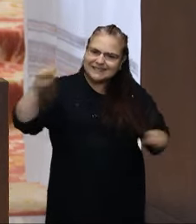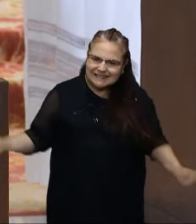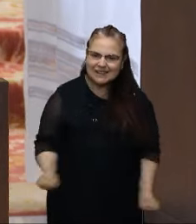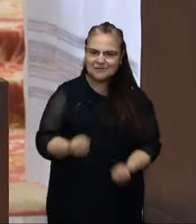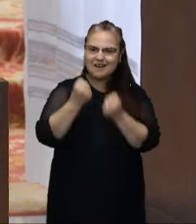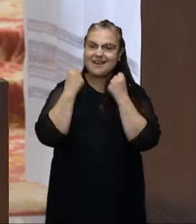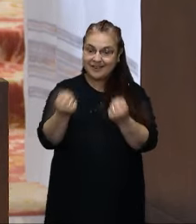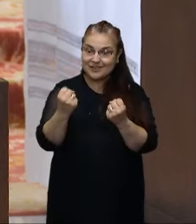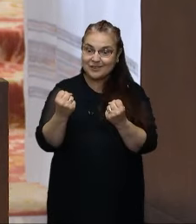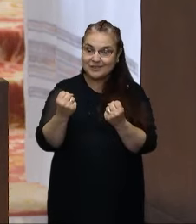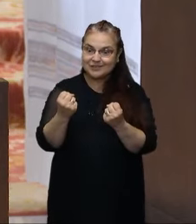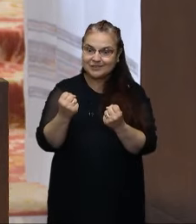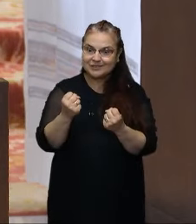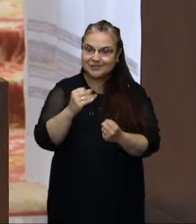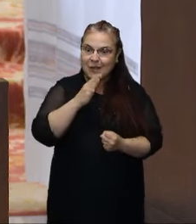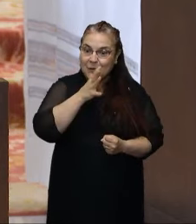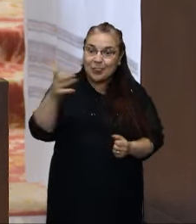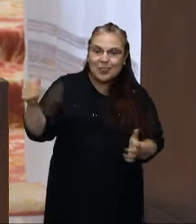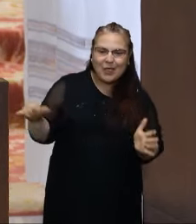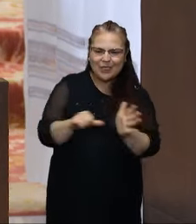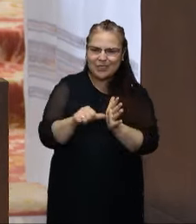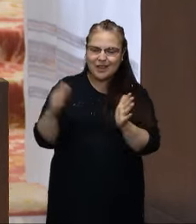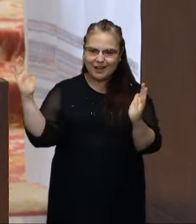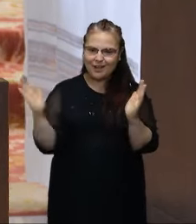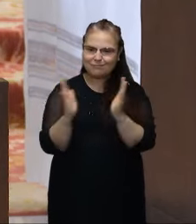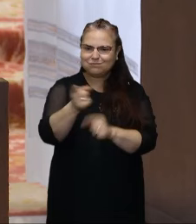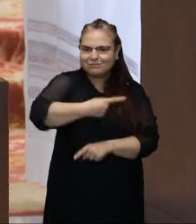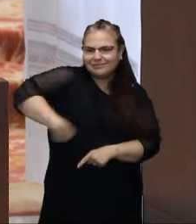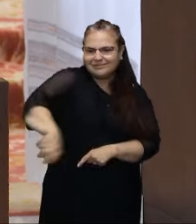salvarnos, es por lo que se acerca a nosotros.